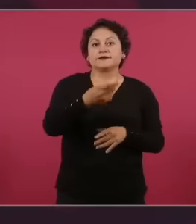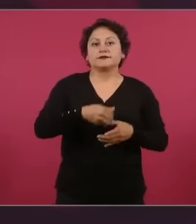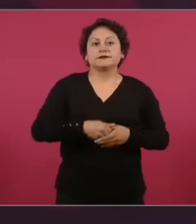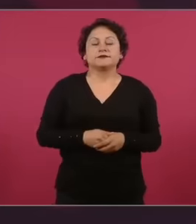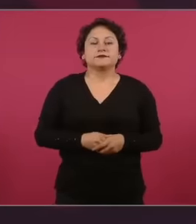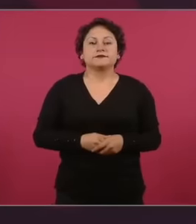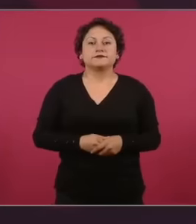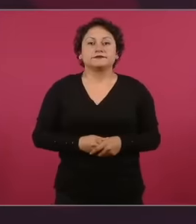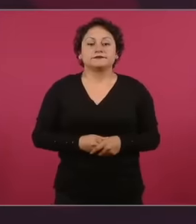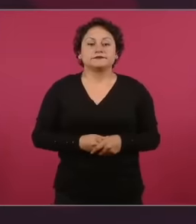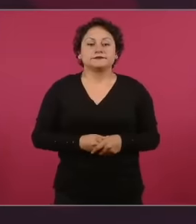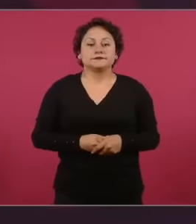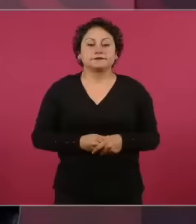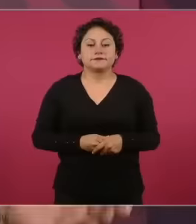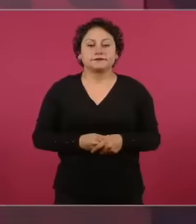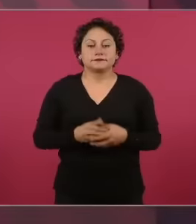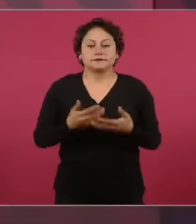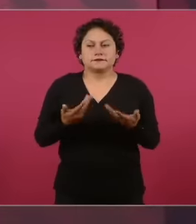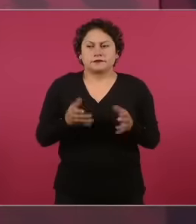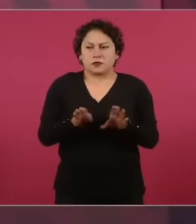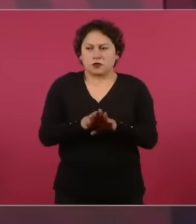¿sí? nuestra pareja,